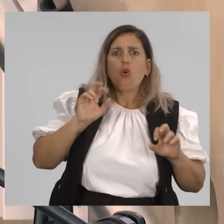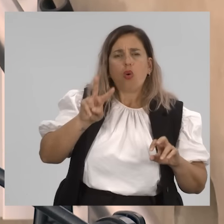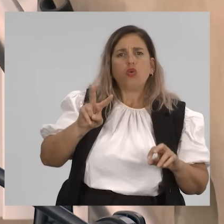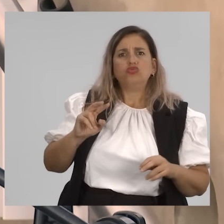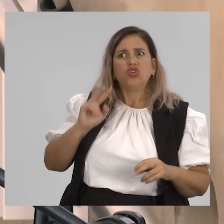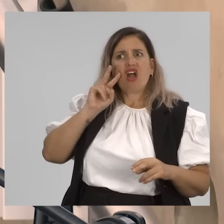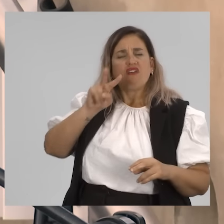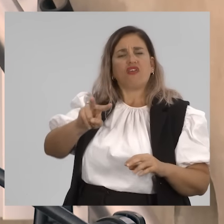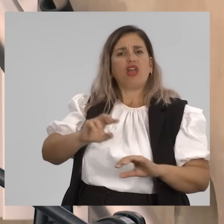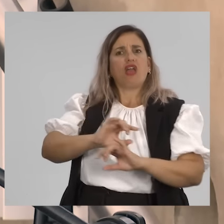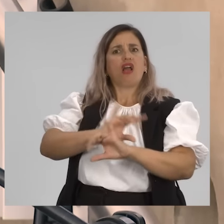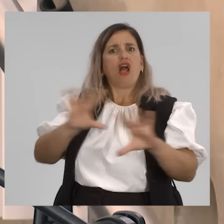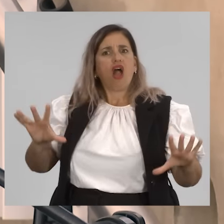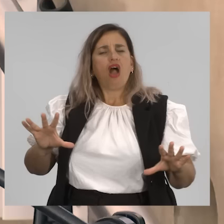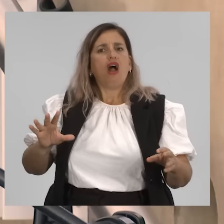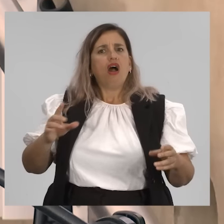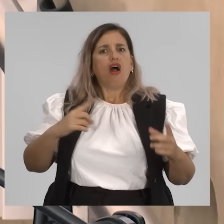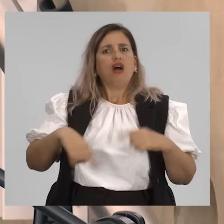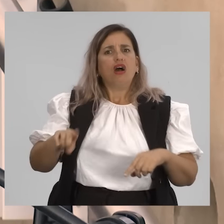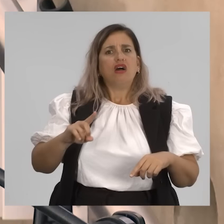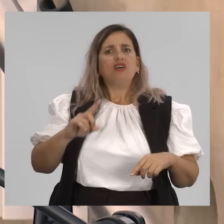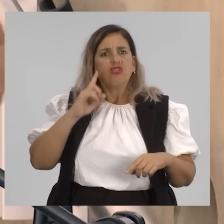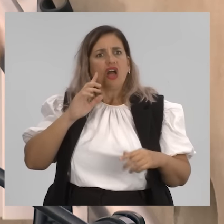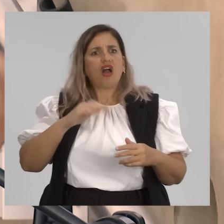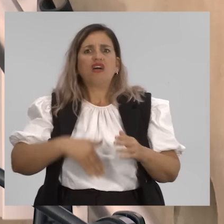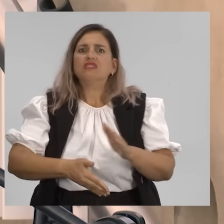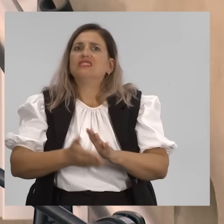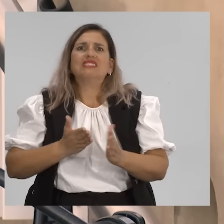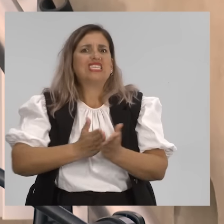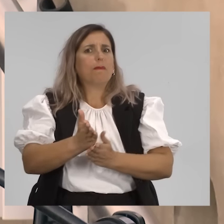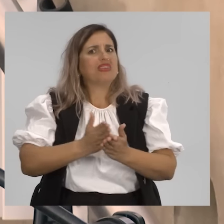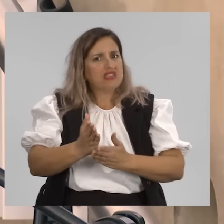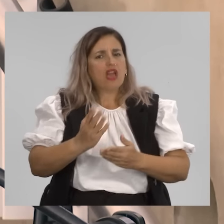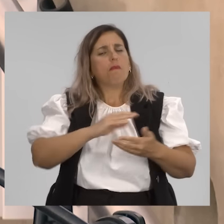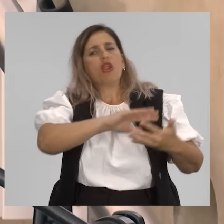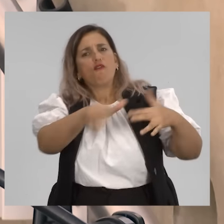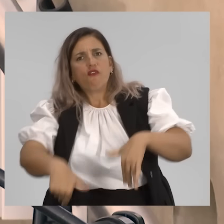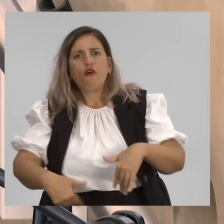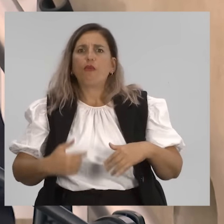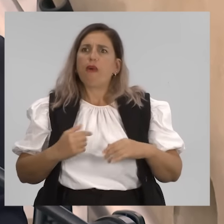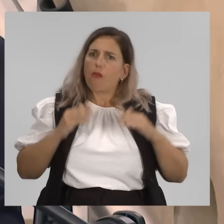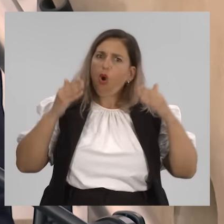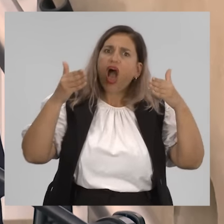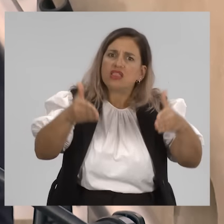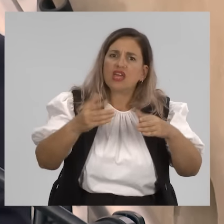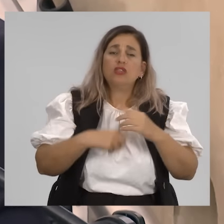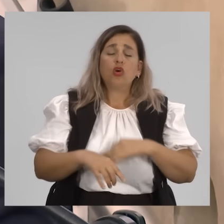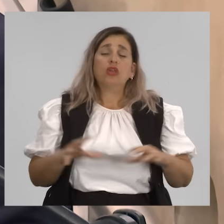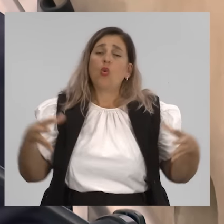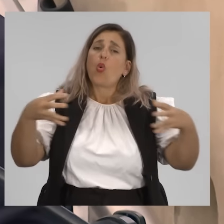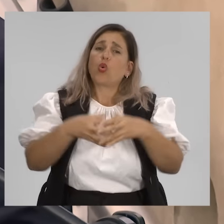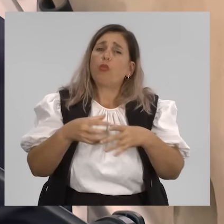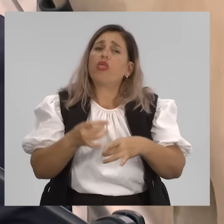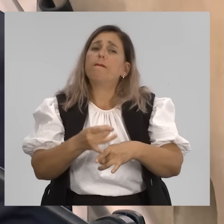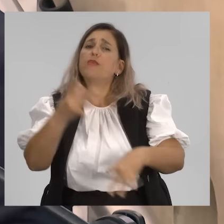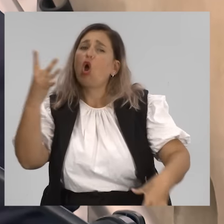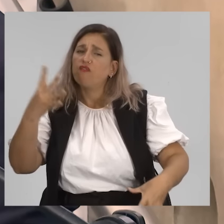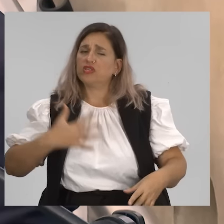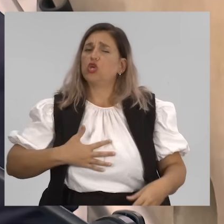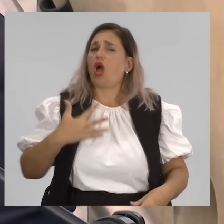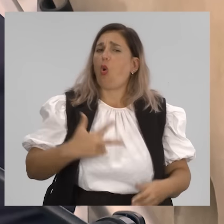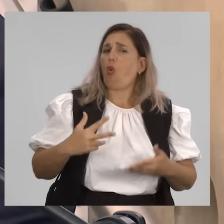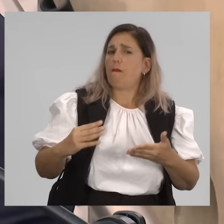escucha, ve, tiene los sensores afectivos y tiene un gran grupo de profesionales y